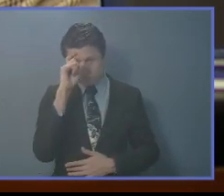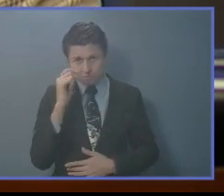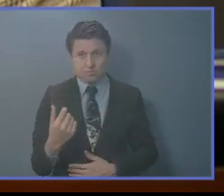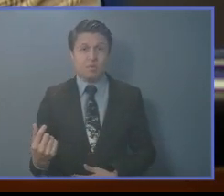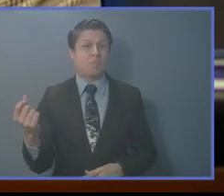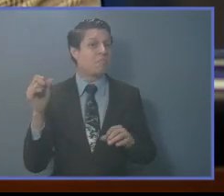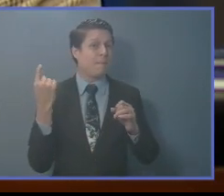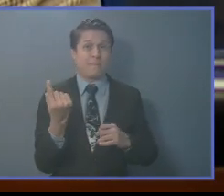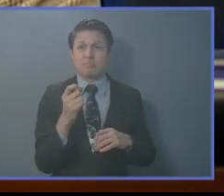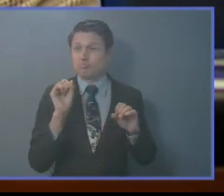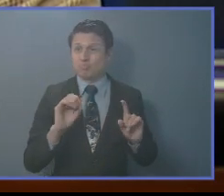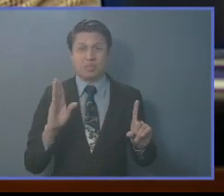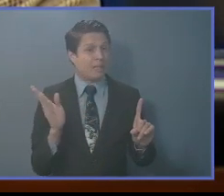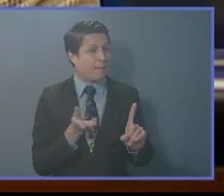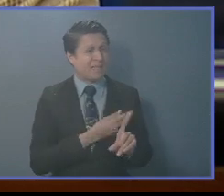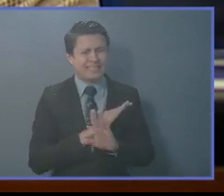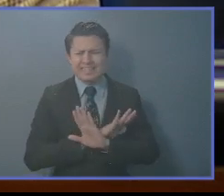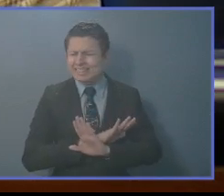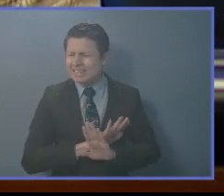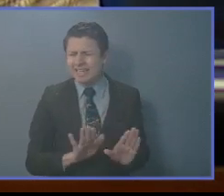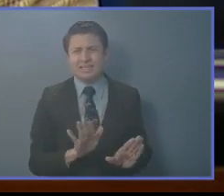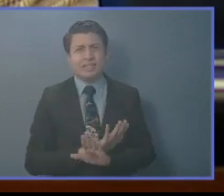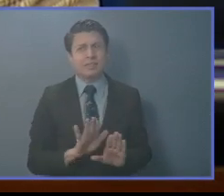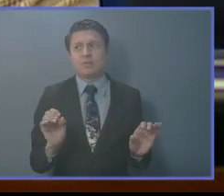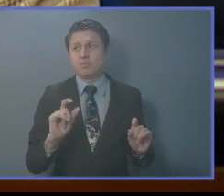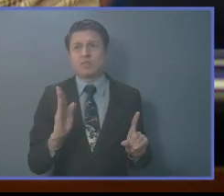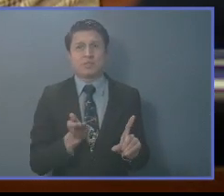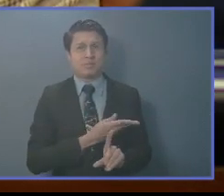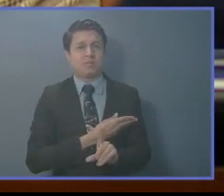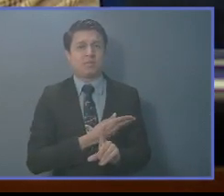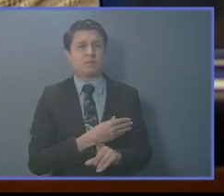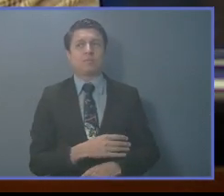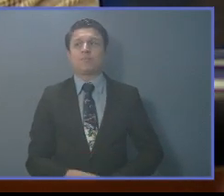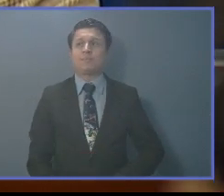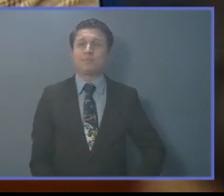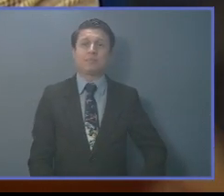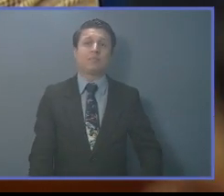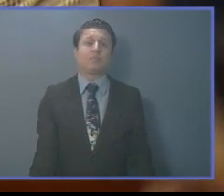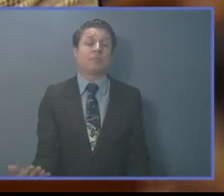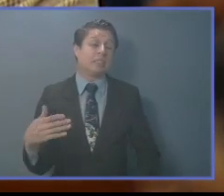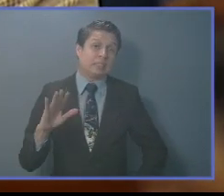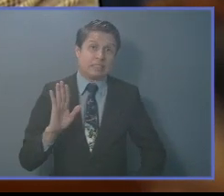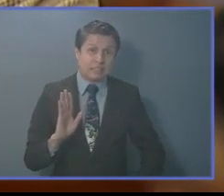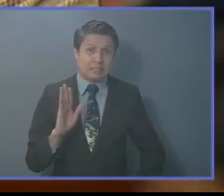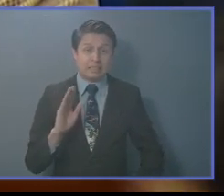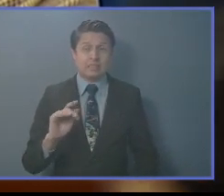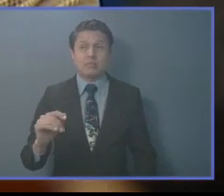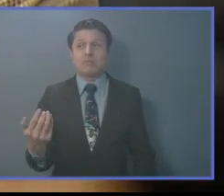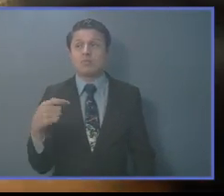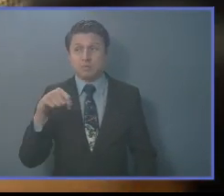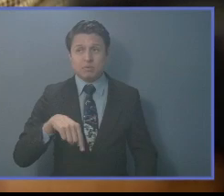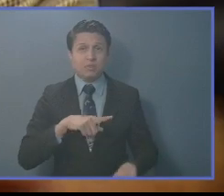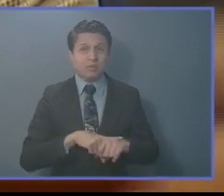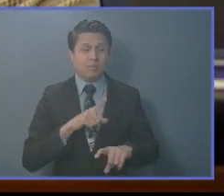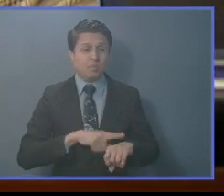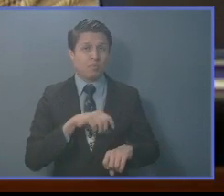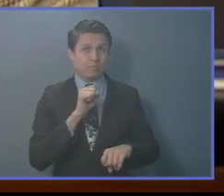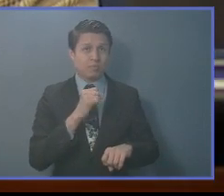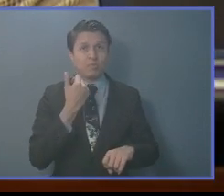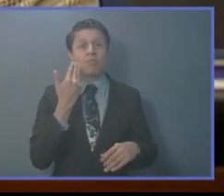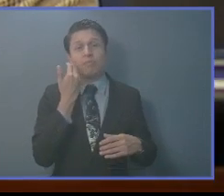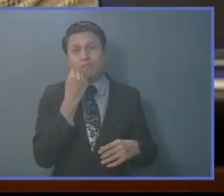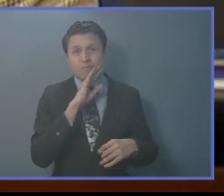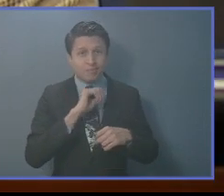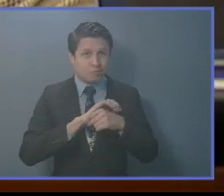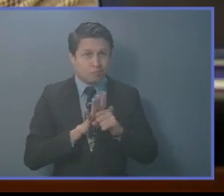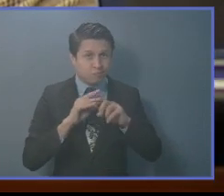de despido todo trabajador o trabajadora que sea objeto de cuarentena por COVID-19 ordenada por la autoridad de salud competente o todas